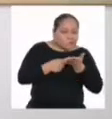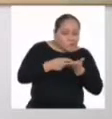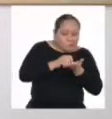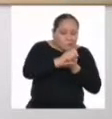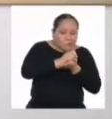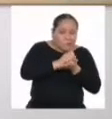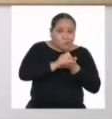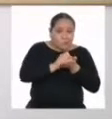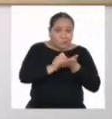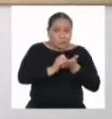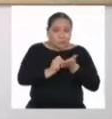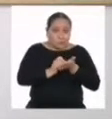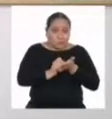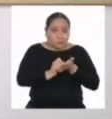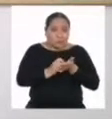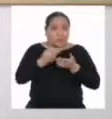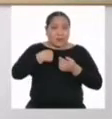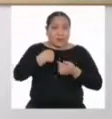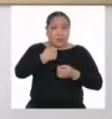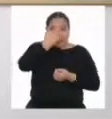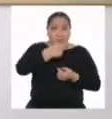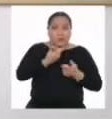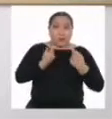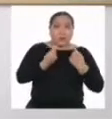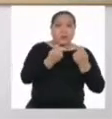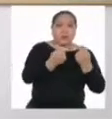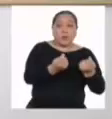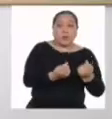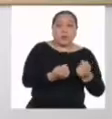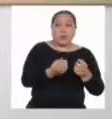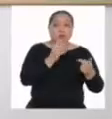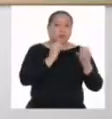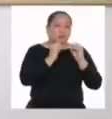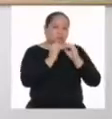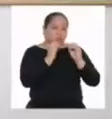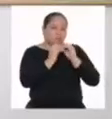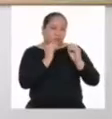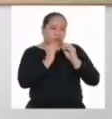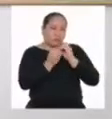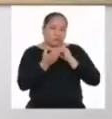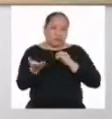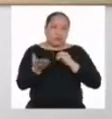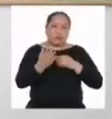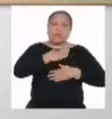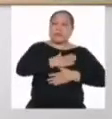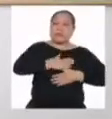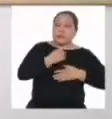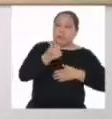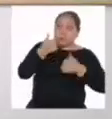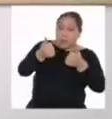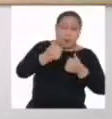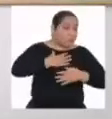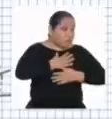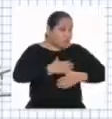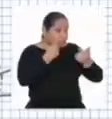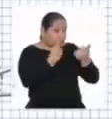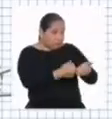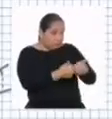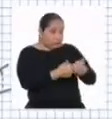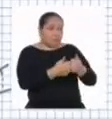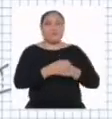este reconocimiento intentar negociar teniendo en cuenta la satisfacción de estas